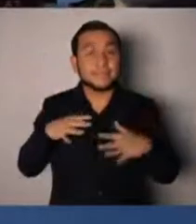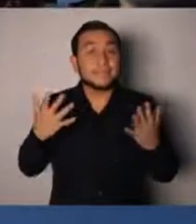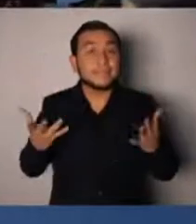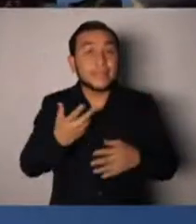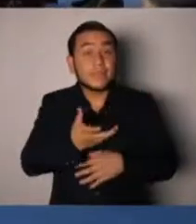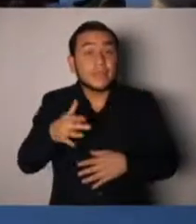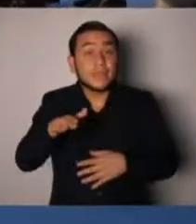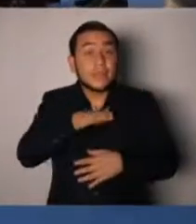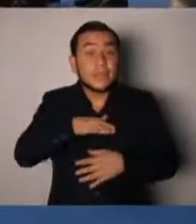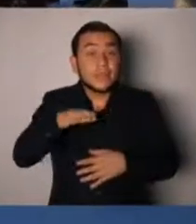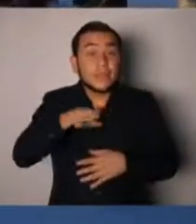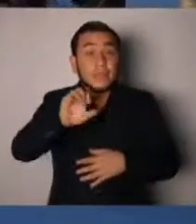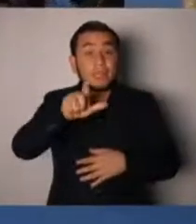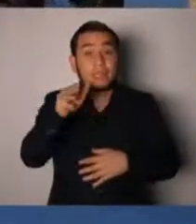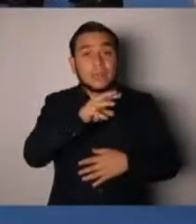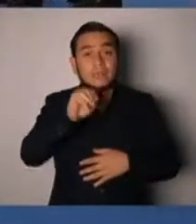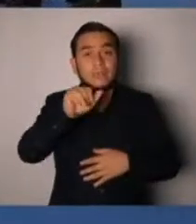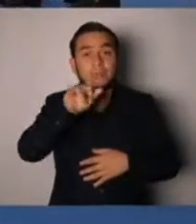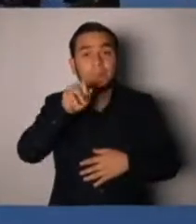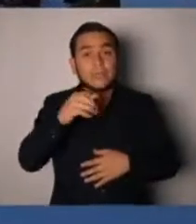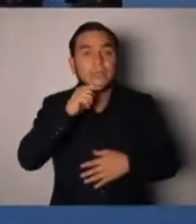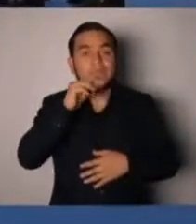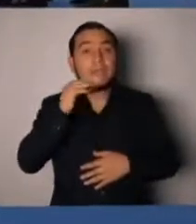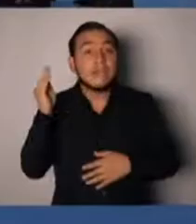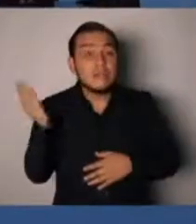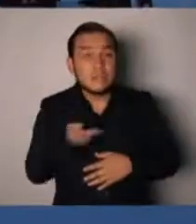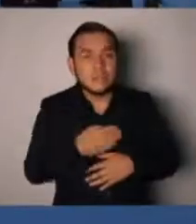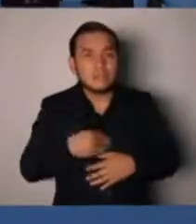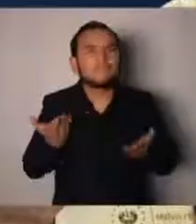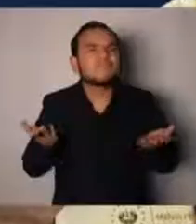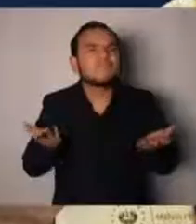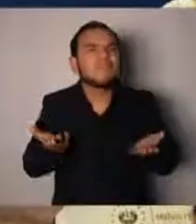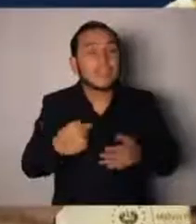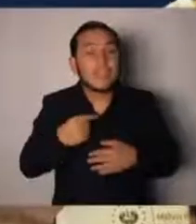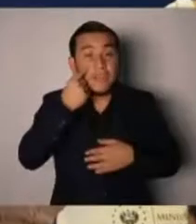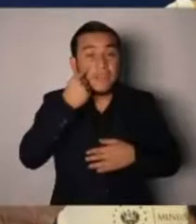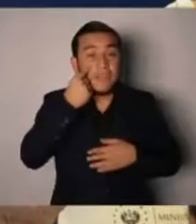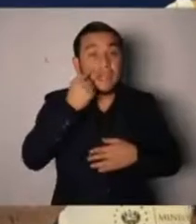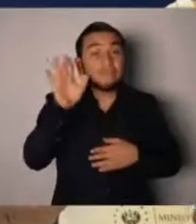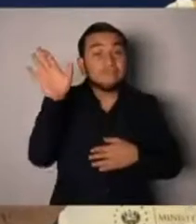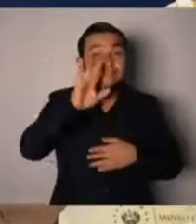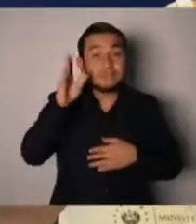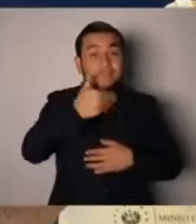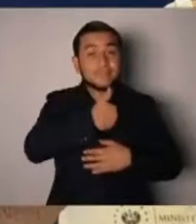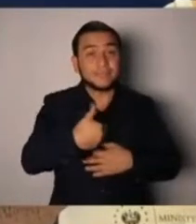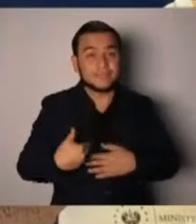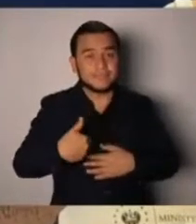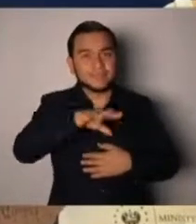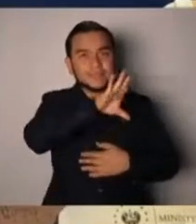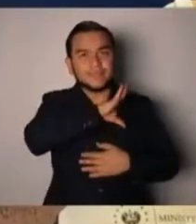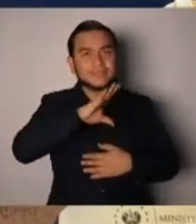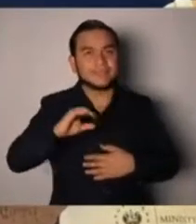educativo acá se dio el mozote morazán presenciamos el retiro del señor presidente de la república del